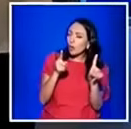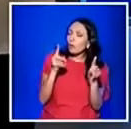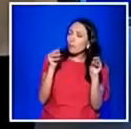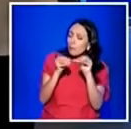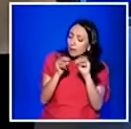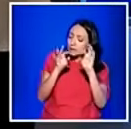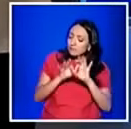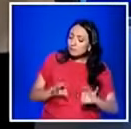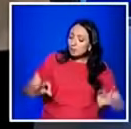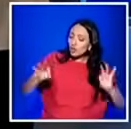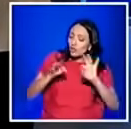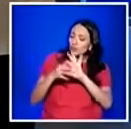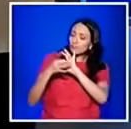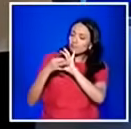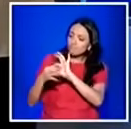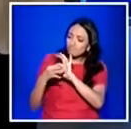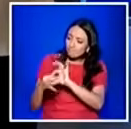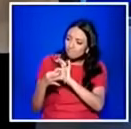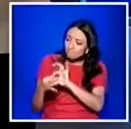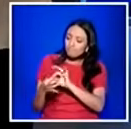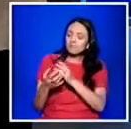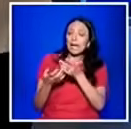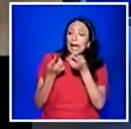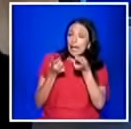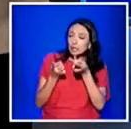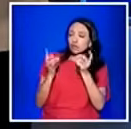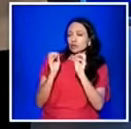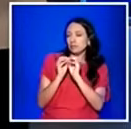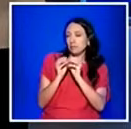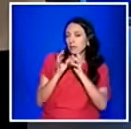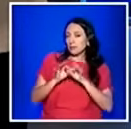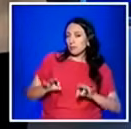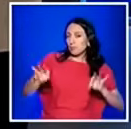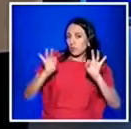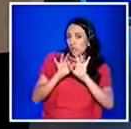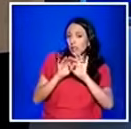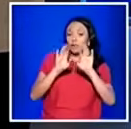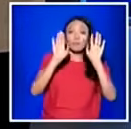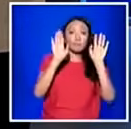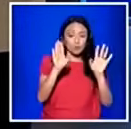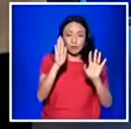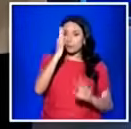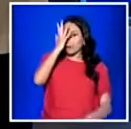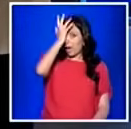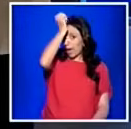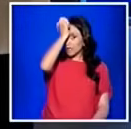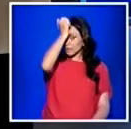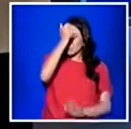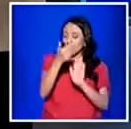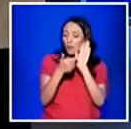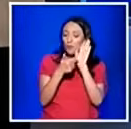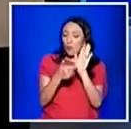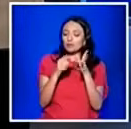esa relación que debe fortalecerse cada día. Por eso Alex Pila en el siguiente reportaje nos presenta estas